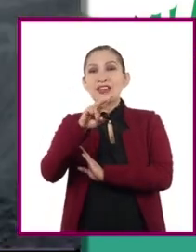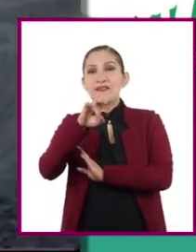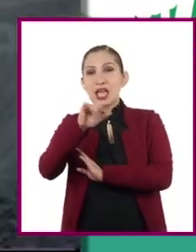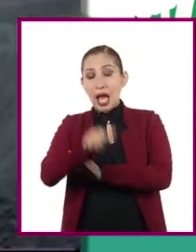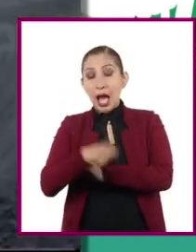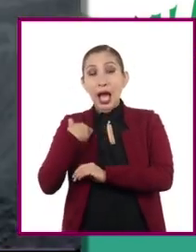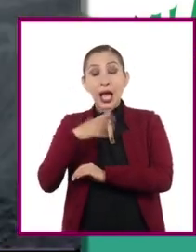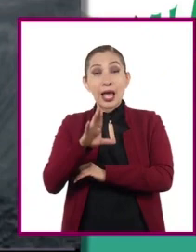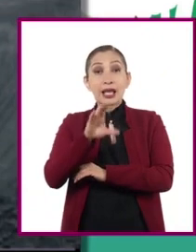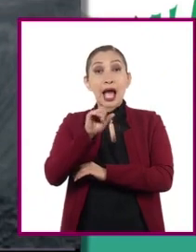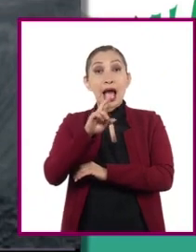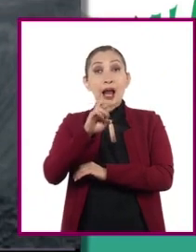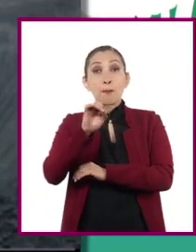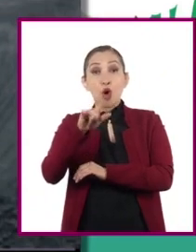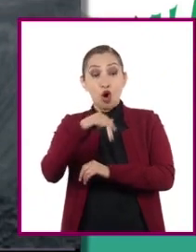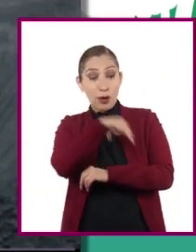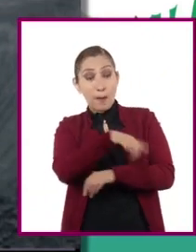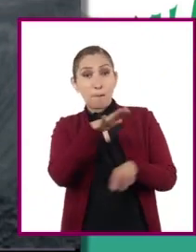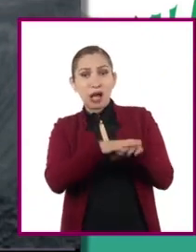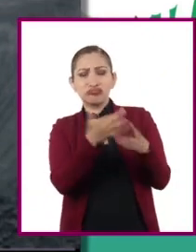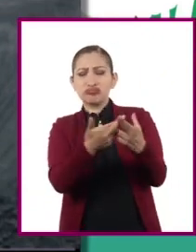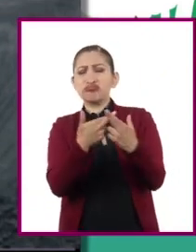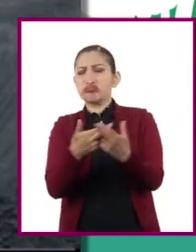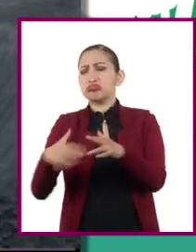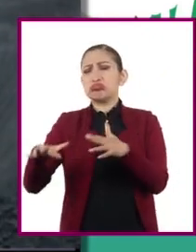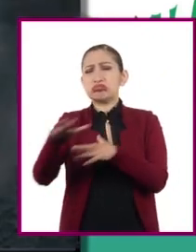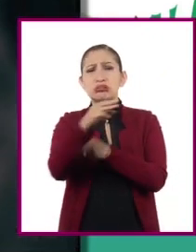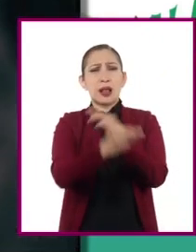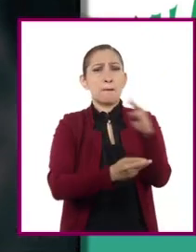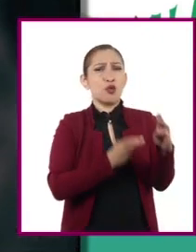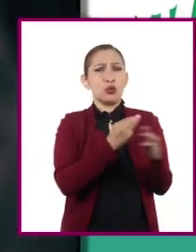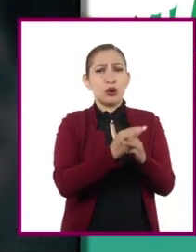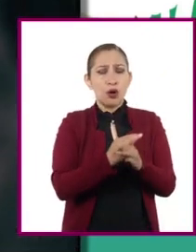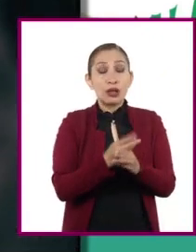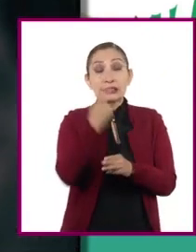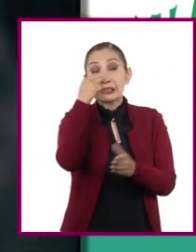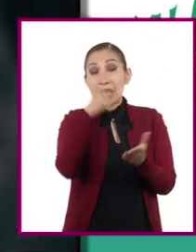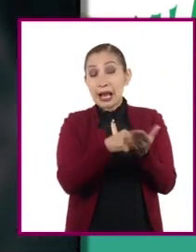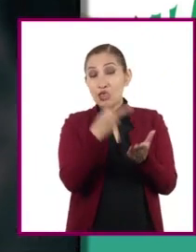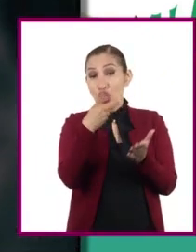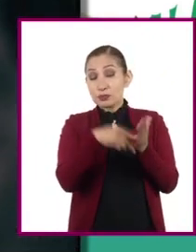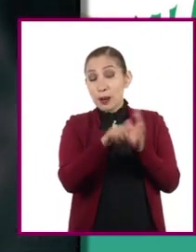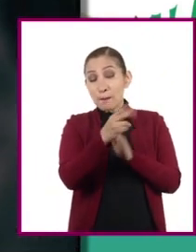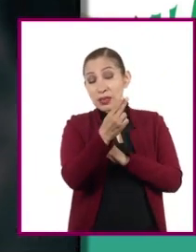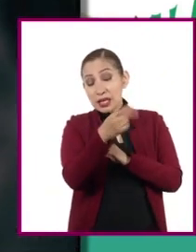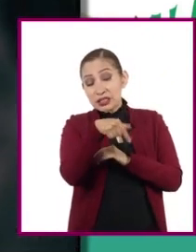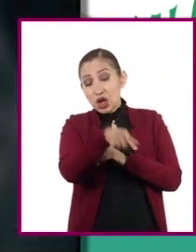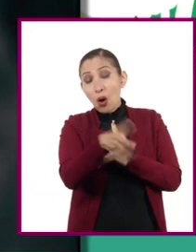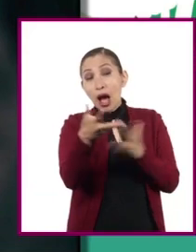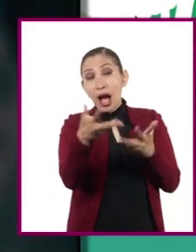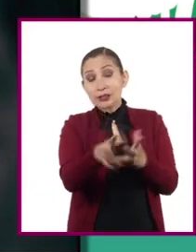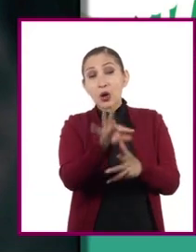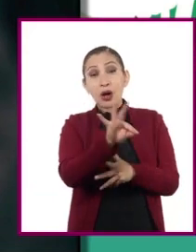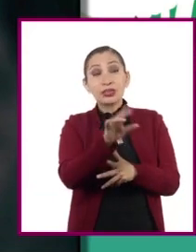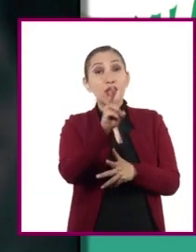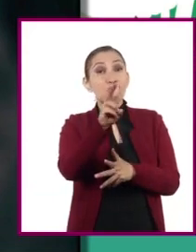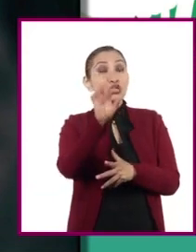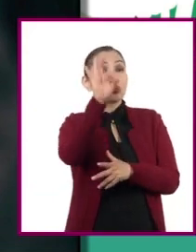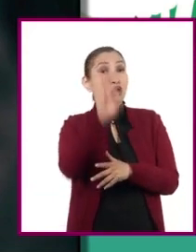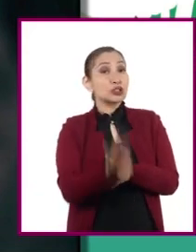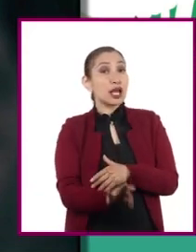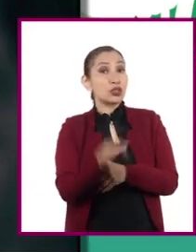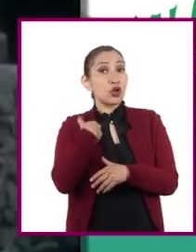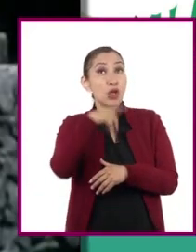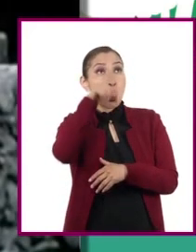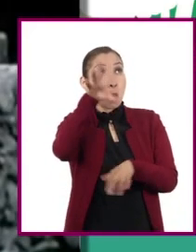otra parte, el carbón es el combustible fósil más abundante a nivel mundial. Se estima que en 2025 generará el